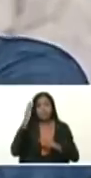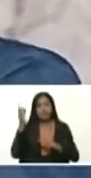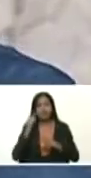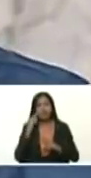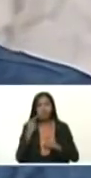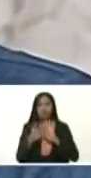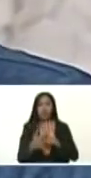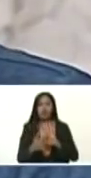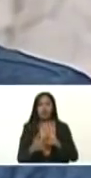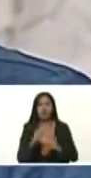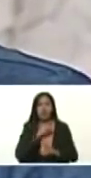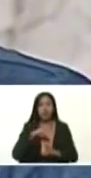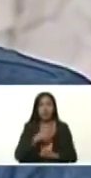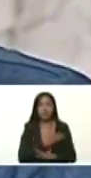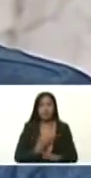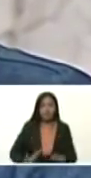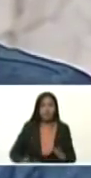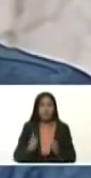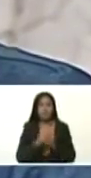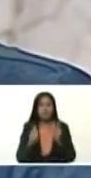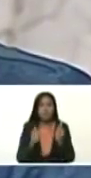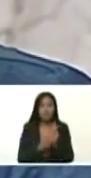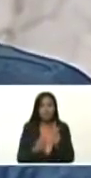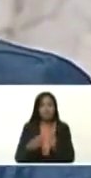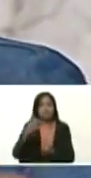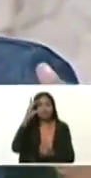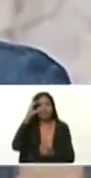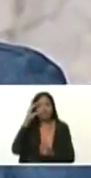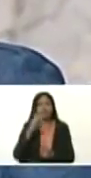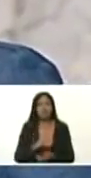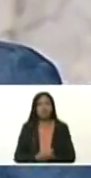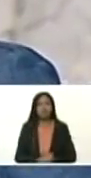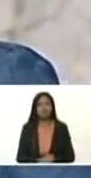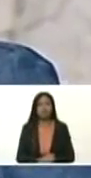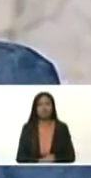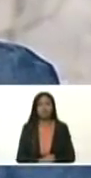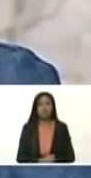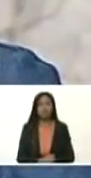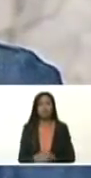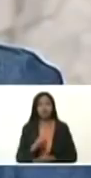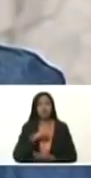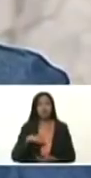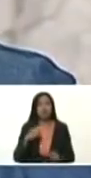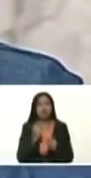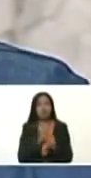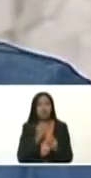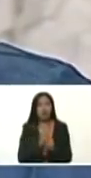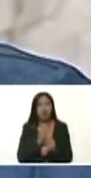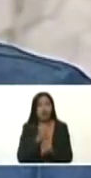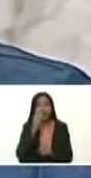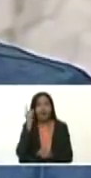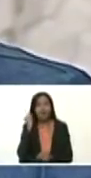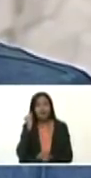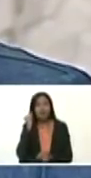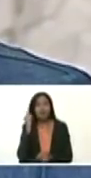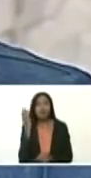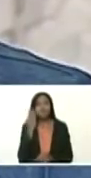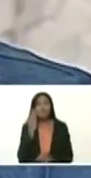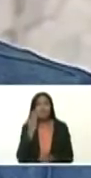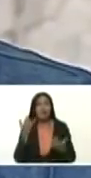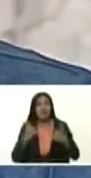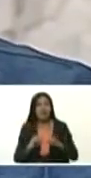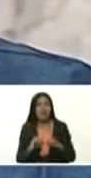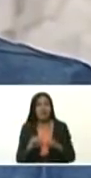botón, ahí está nuestra presidenta, vicepresidenta Delcy Rodríguez. Habemos trabajadoras aquí de base, madres,